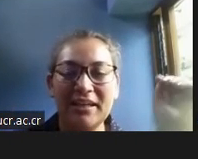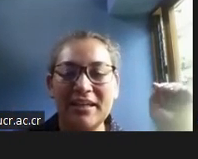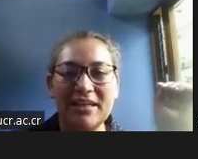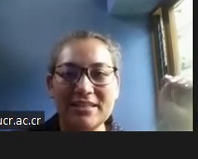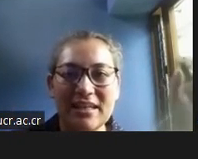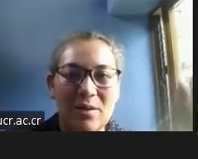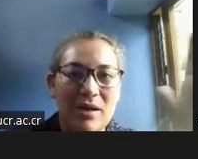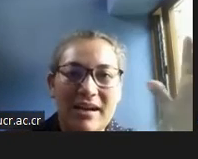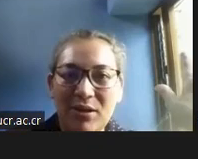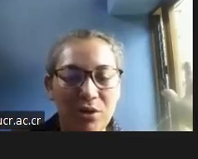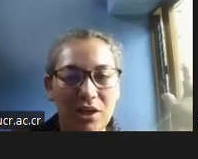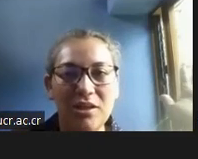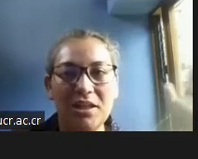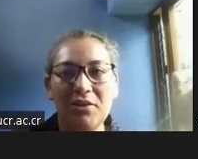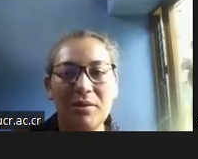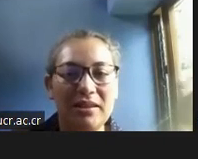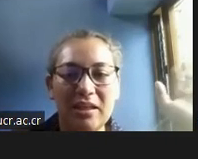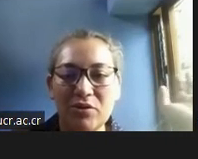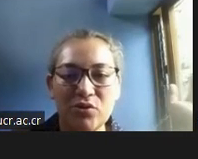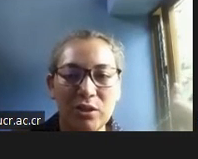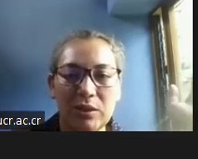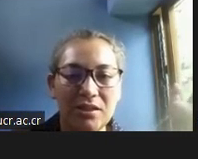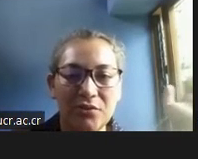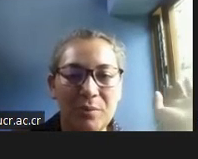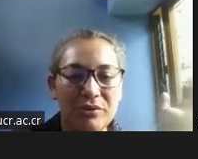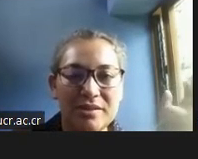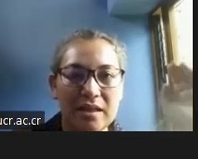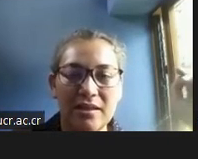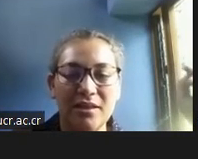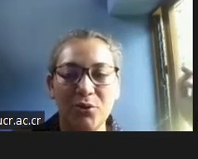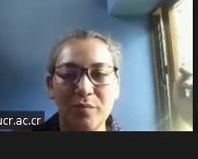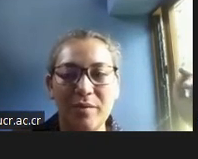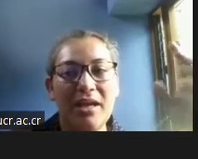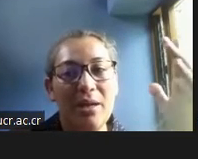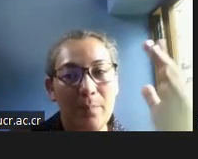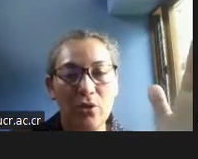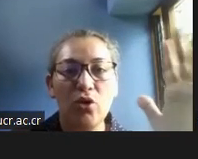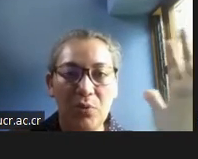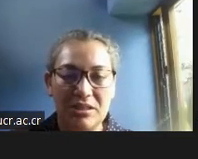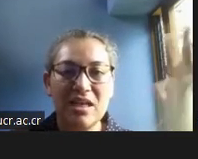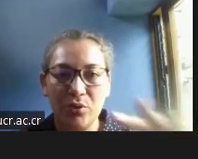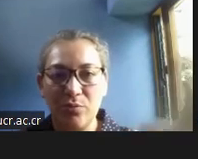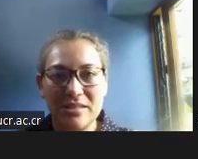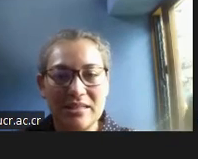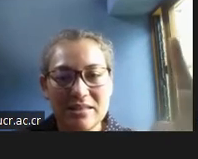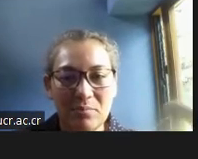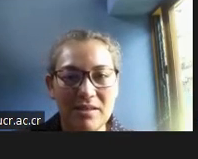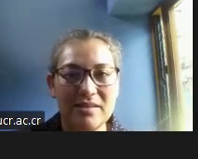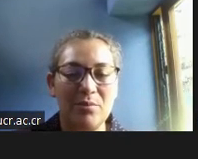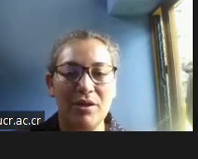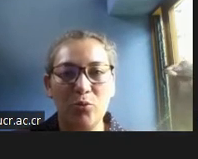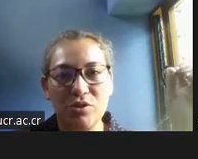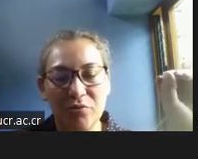Entonces, nada, Canva ha mejorado increíblemente y la versión gratuita tiene una potencialidad enorme. Pero como les decía, podemos hacer